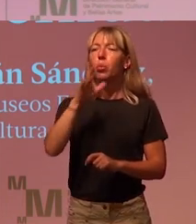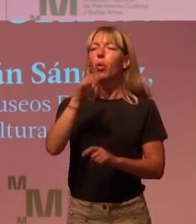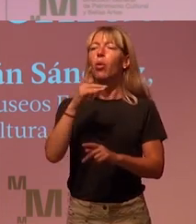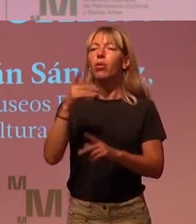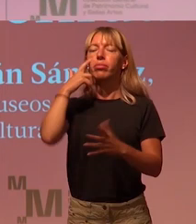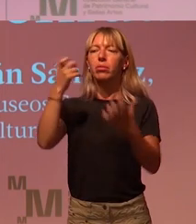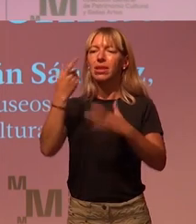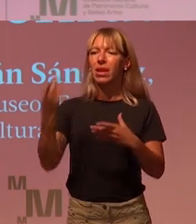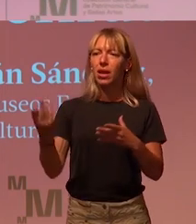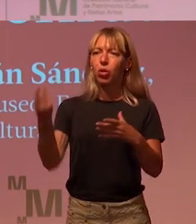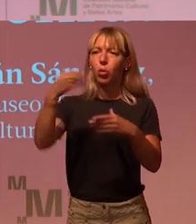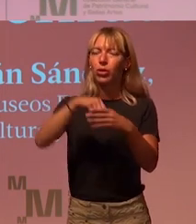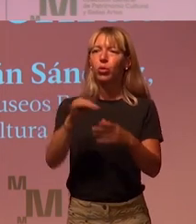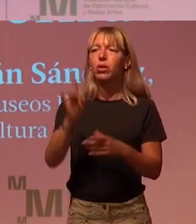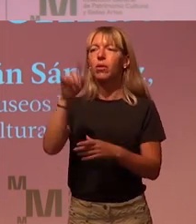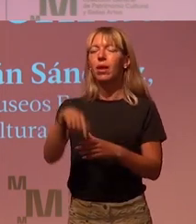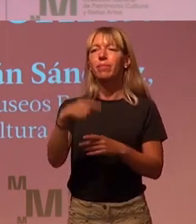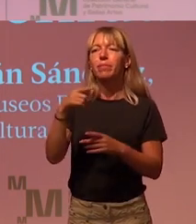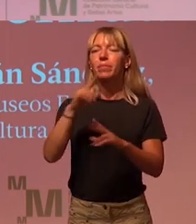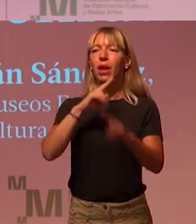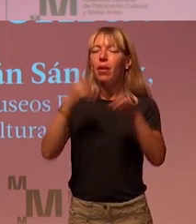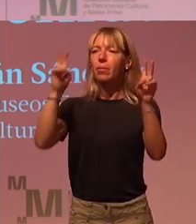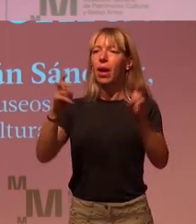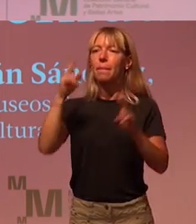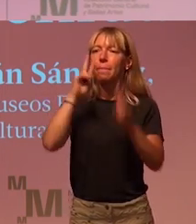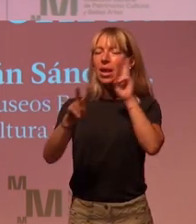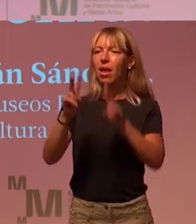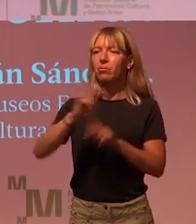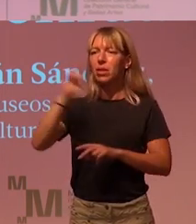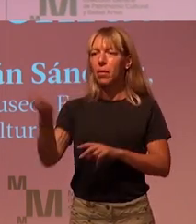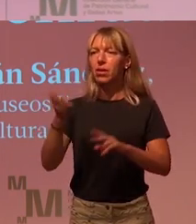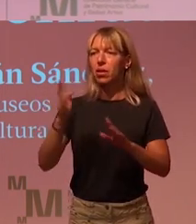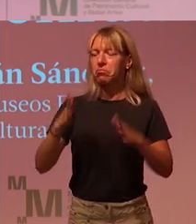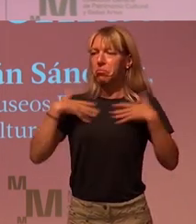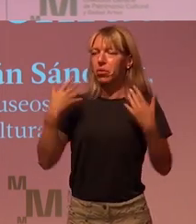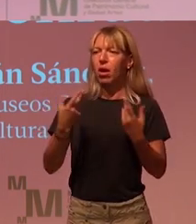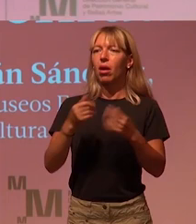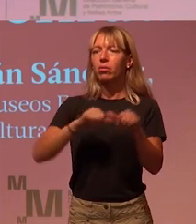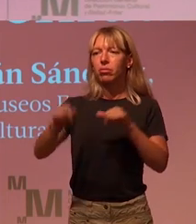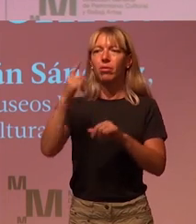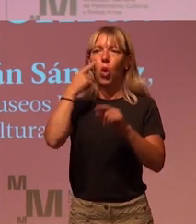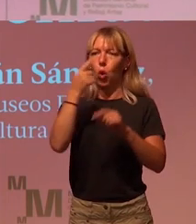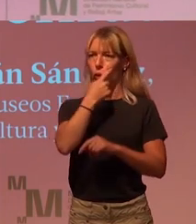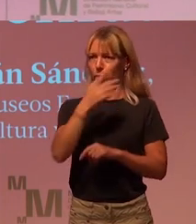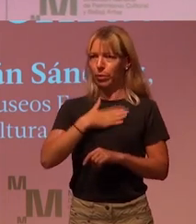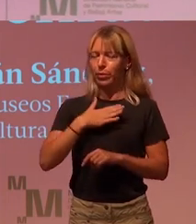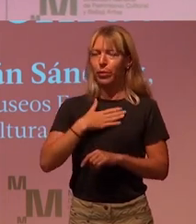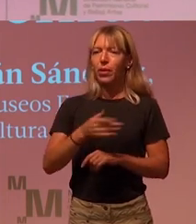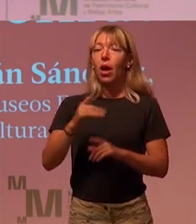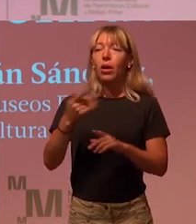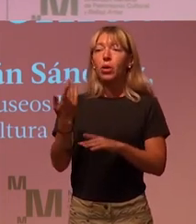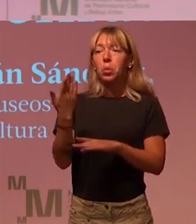Inclusivo, titulada Miradas diversas, espontáneas, a través de mis ojos, que es una